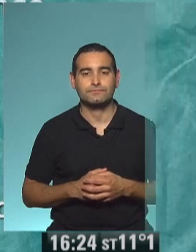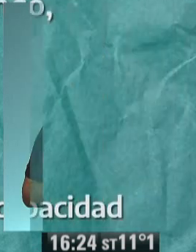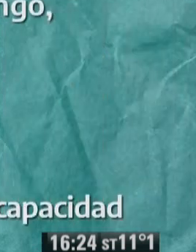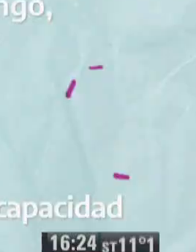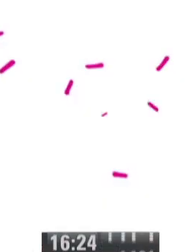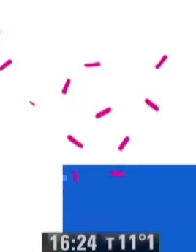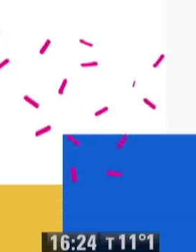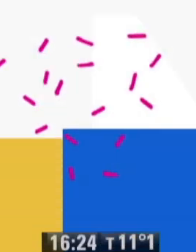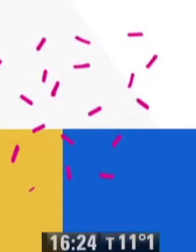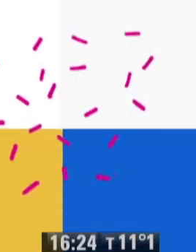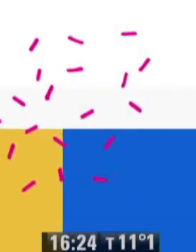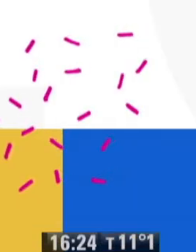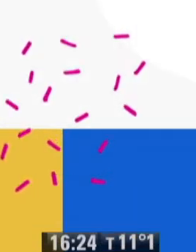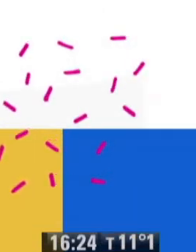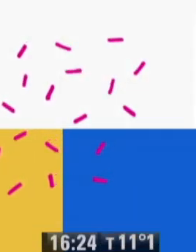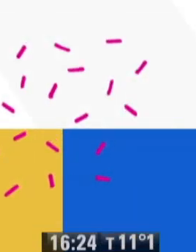No,